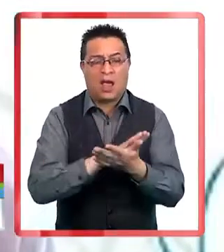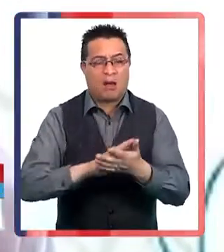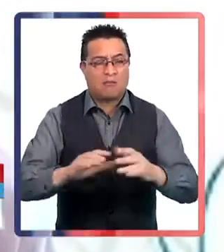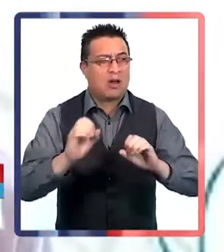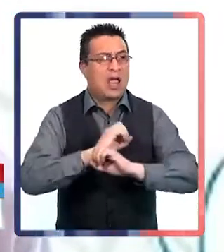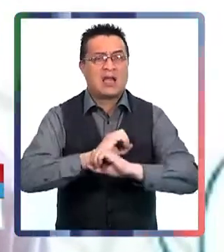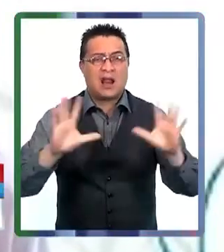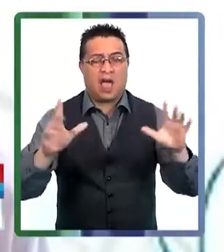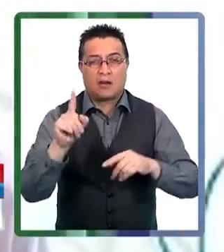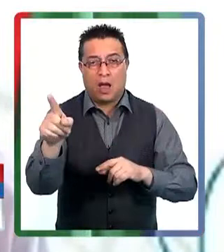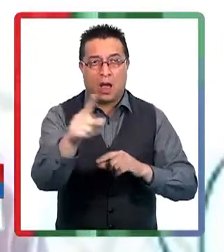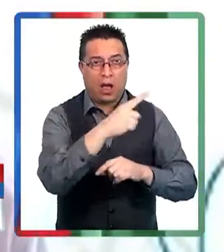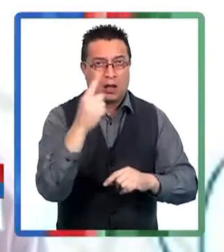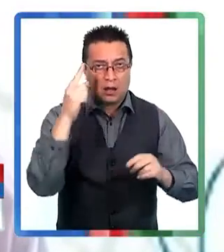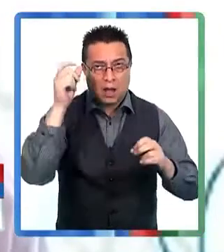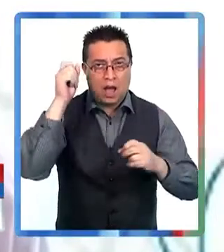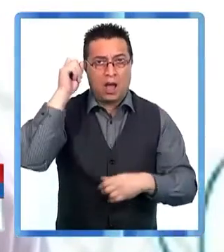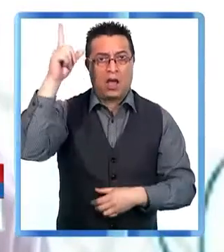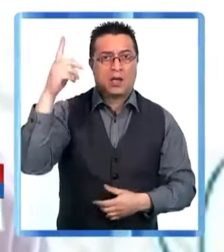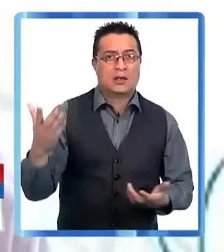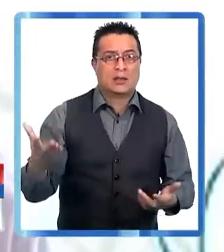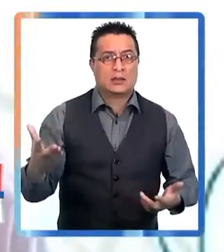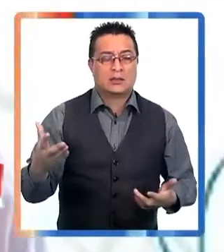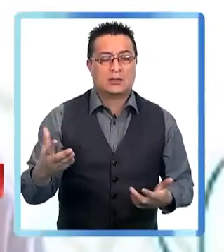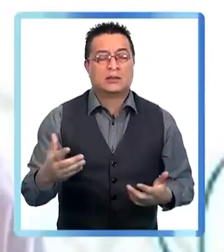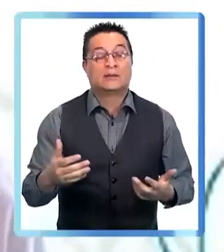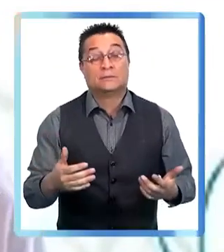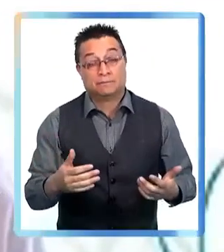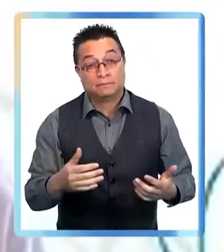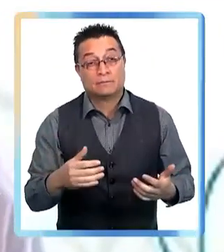ejemplos concretos para que la gente entienda. Y